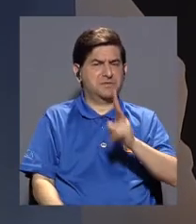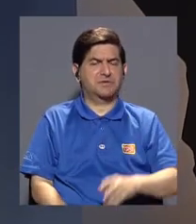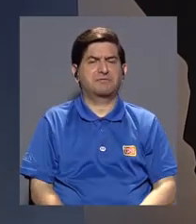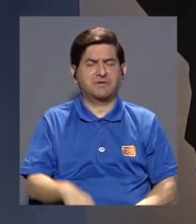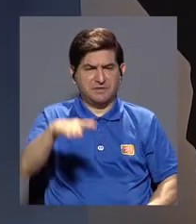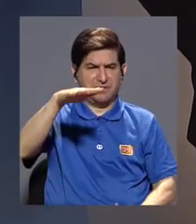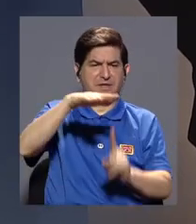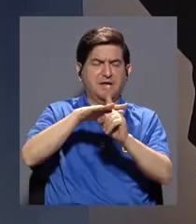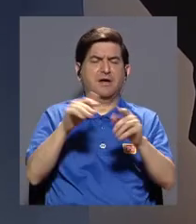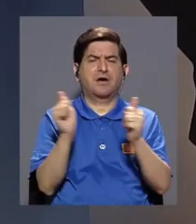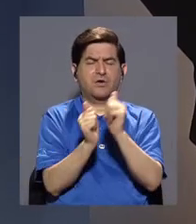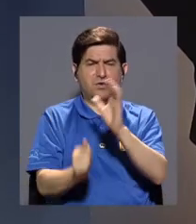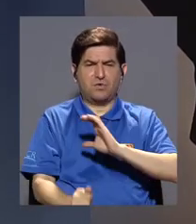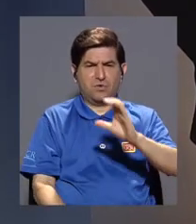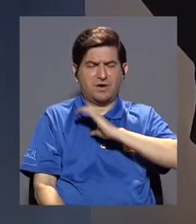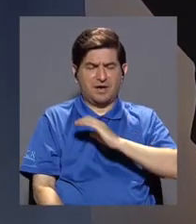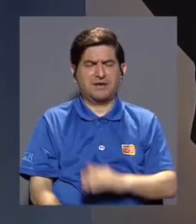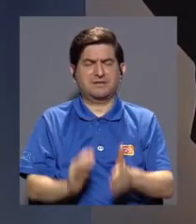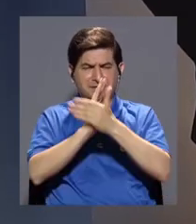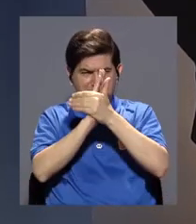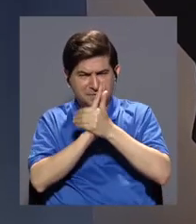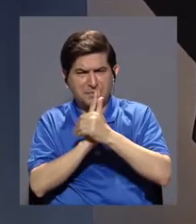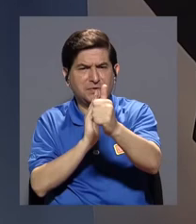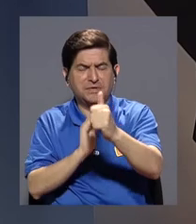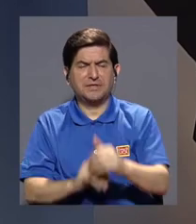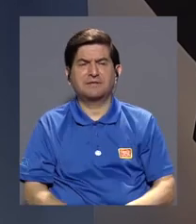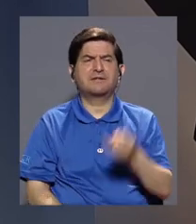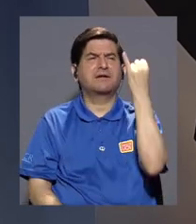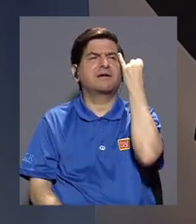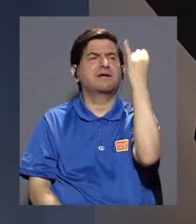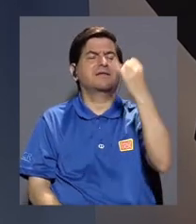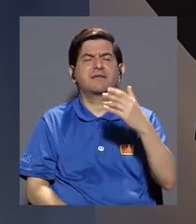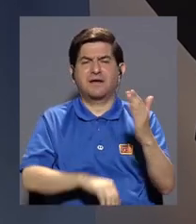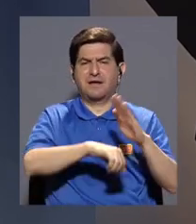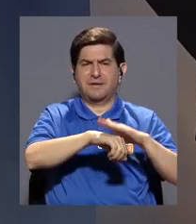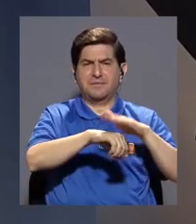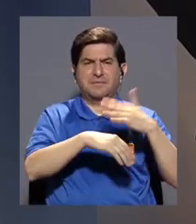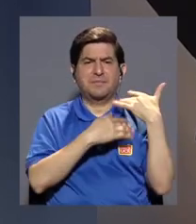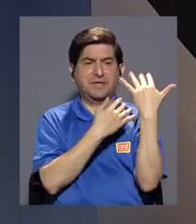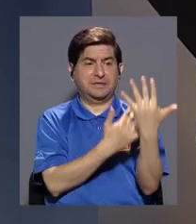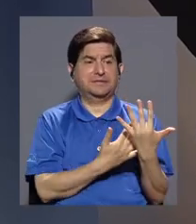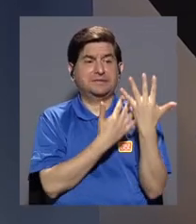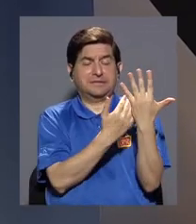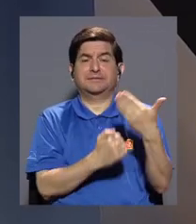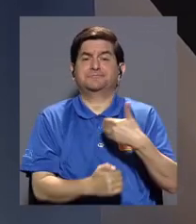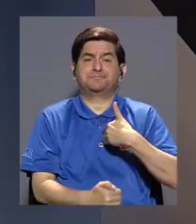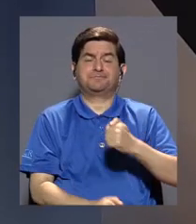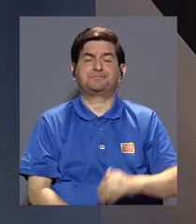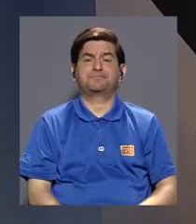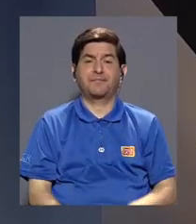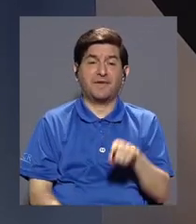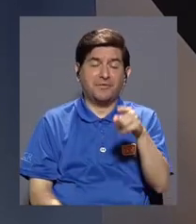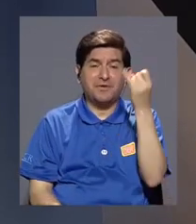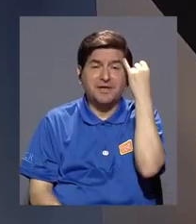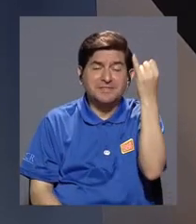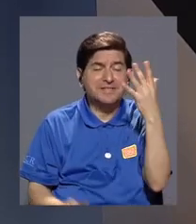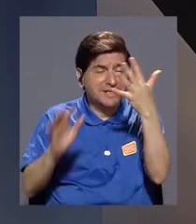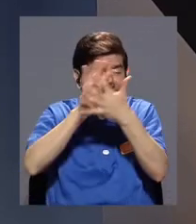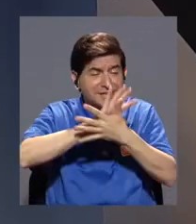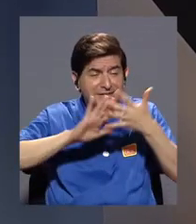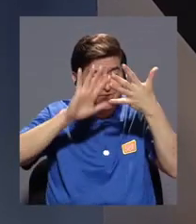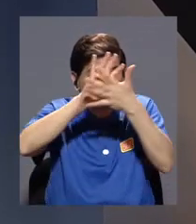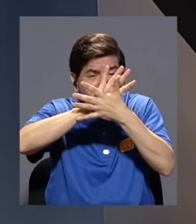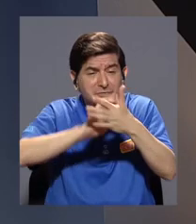verdaderamente surja con carisma, potencia y un ideal que nos dé esperanza. En esa imagen